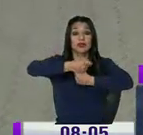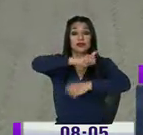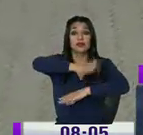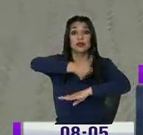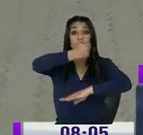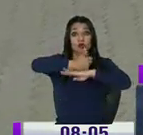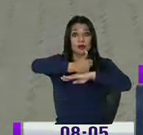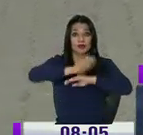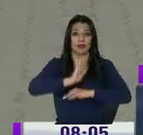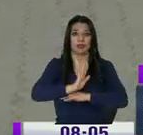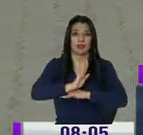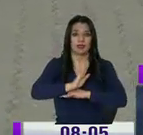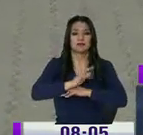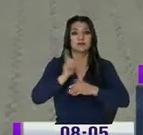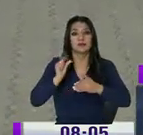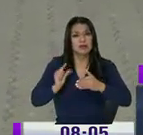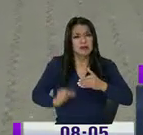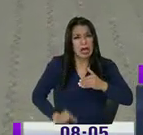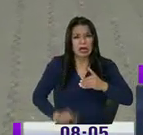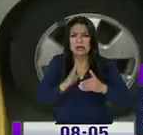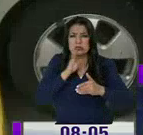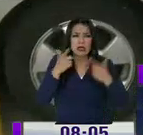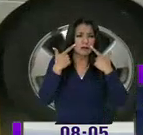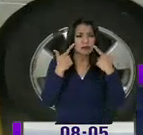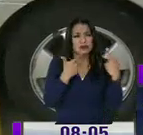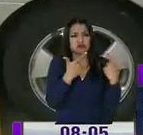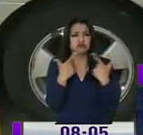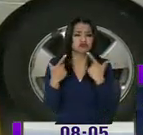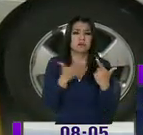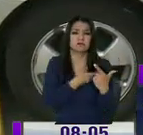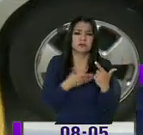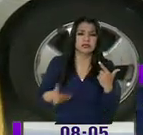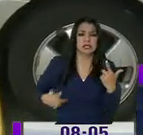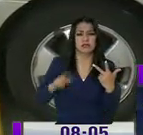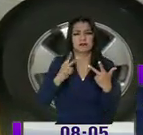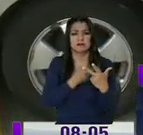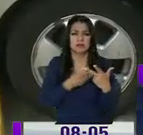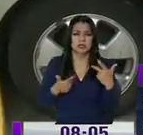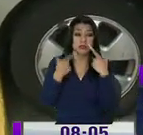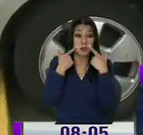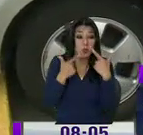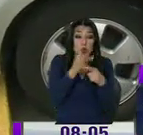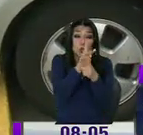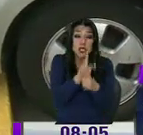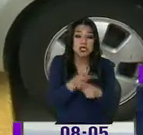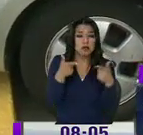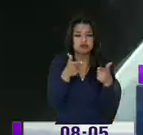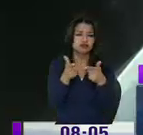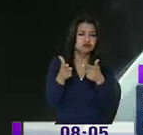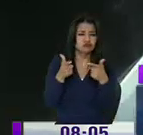no descuidan ningún detalle, caminan mirando a los 4 lados. Las labores de inteligencia permitieron